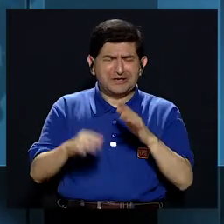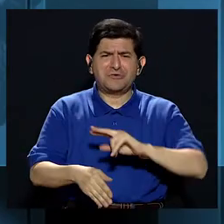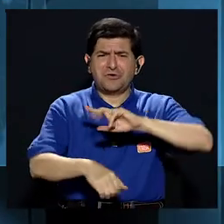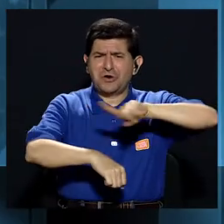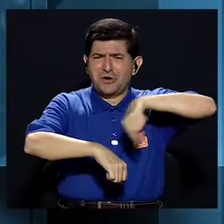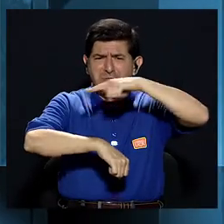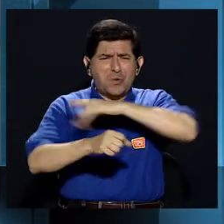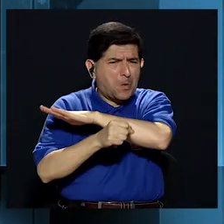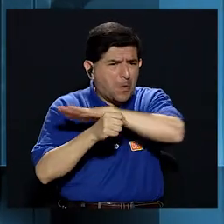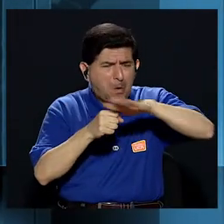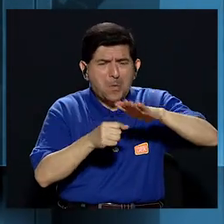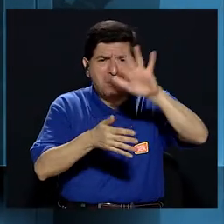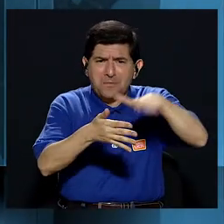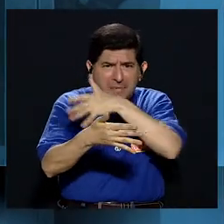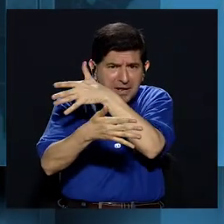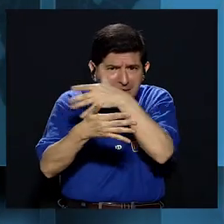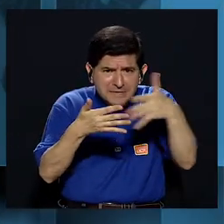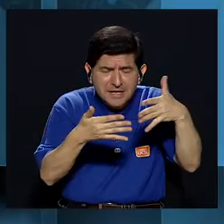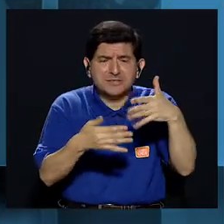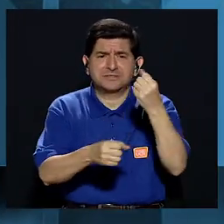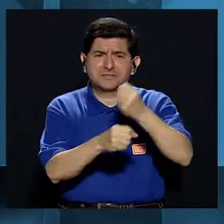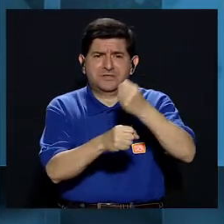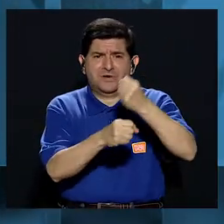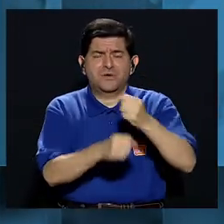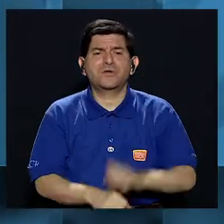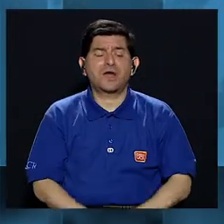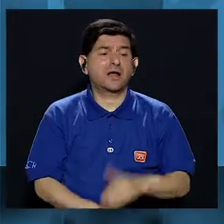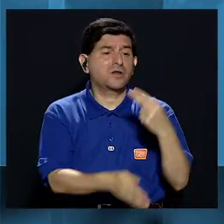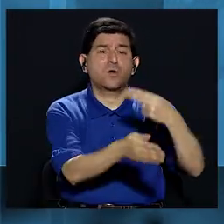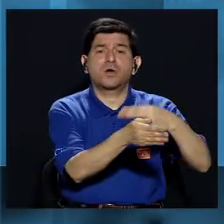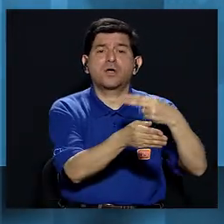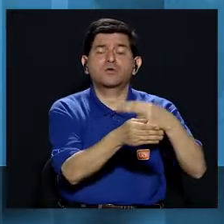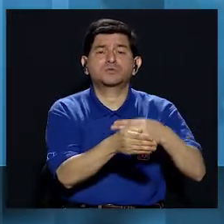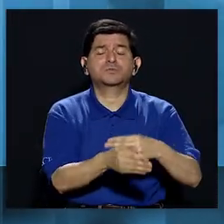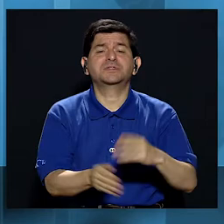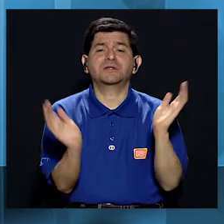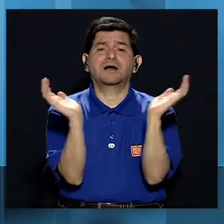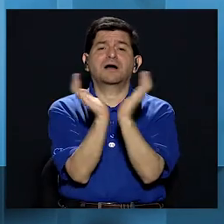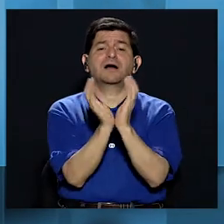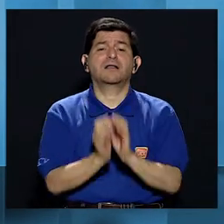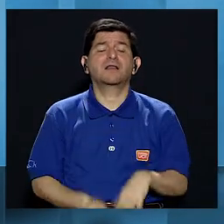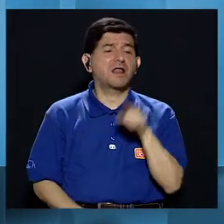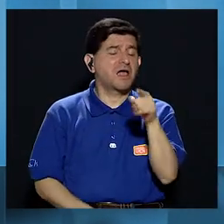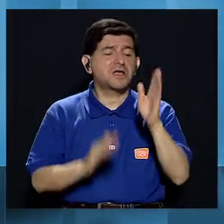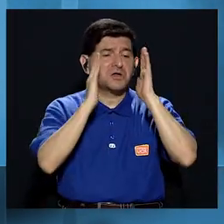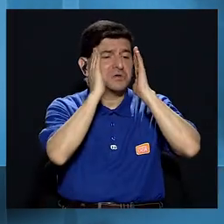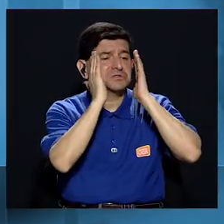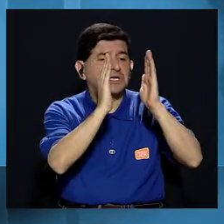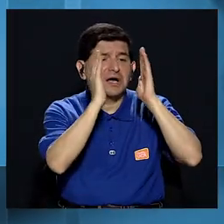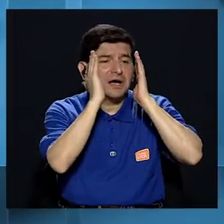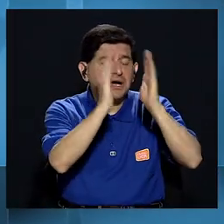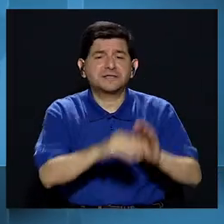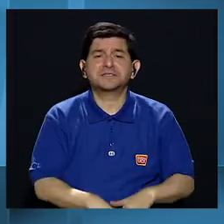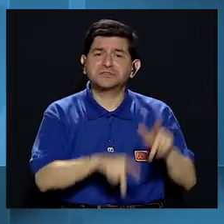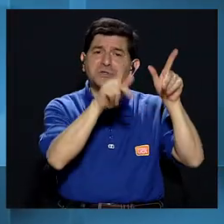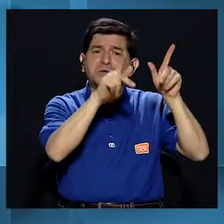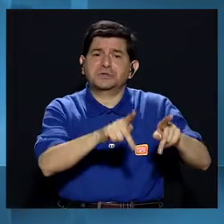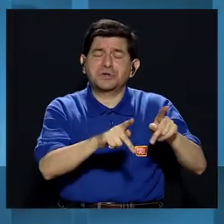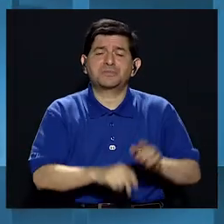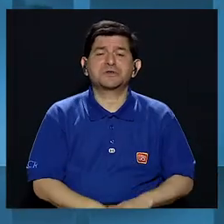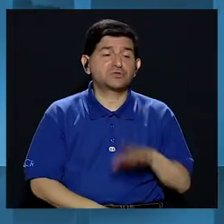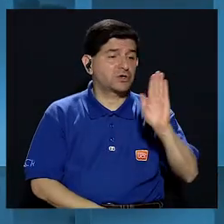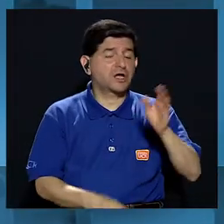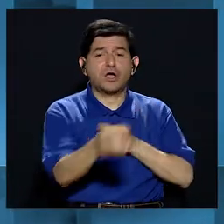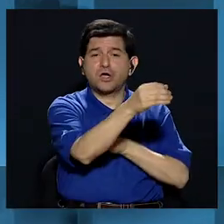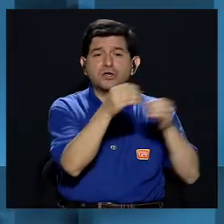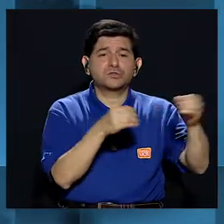horas completas de su horario laboral en los hospitales de la Caja para dedicarse a la atención de pacientes en